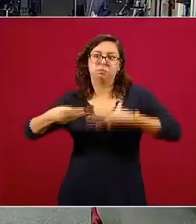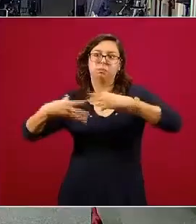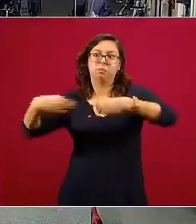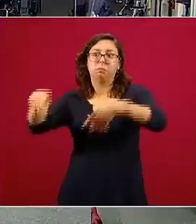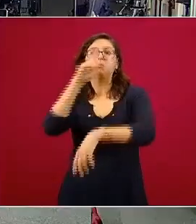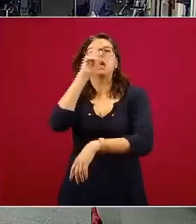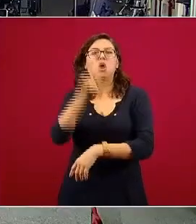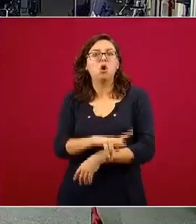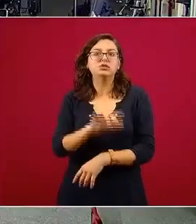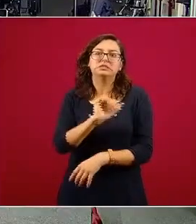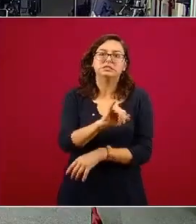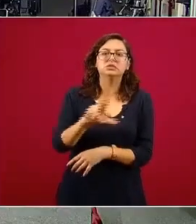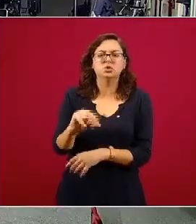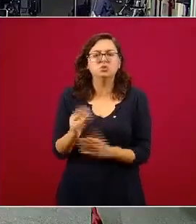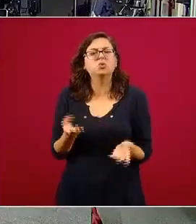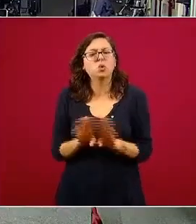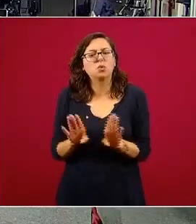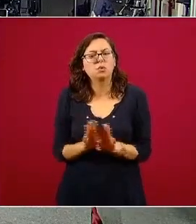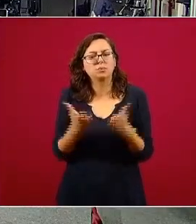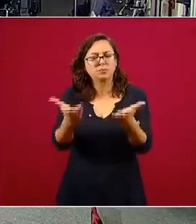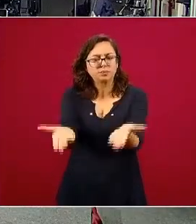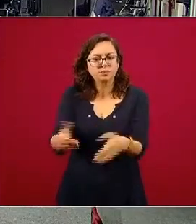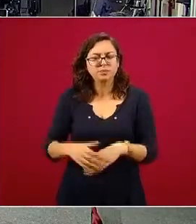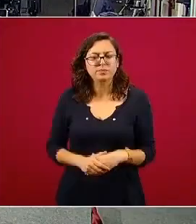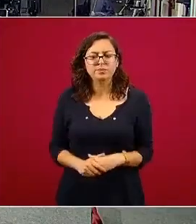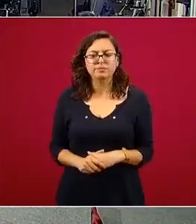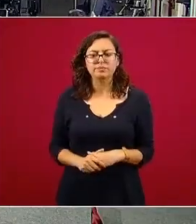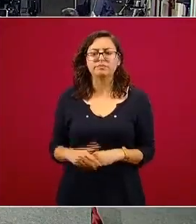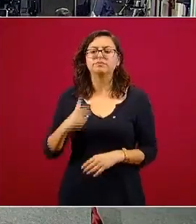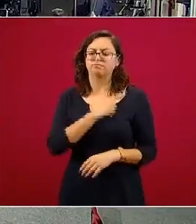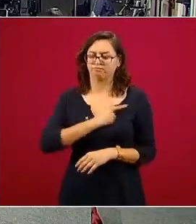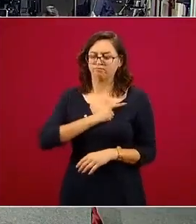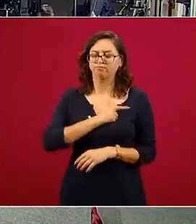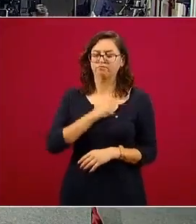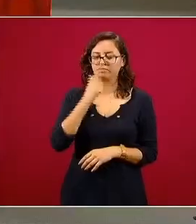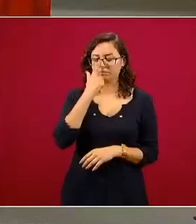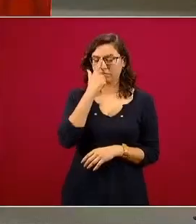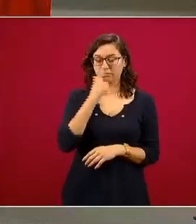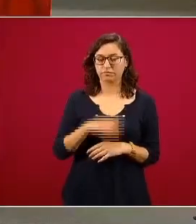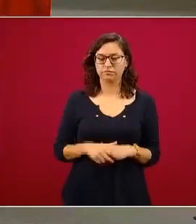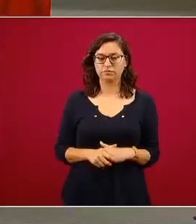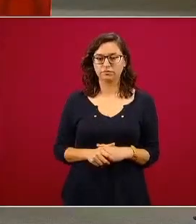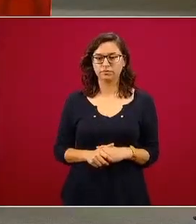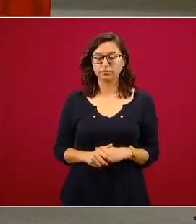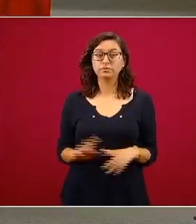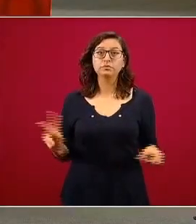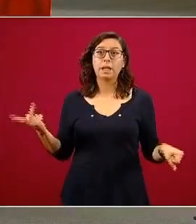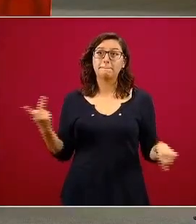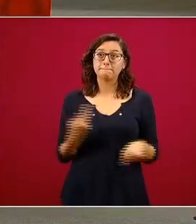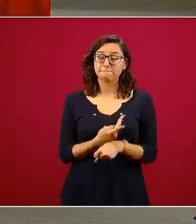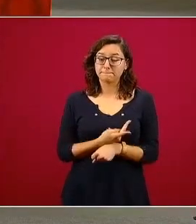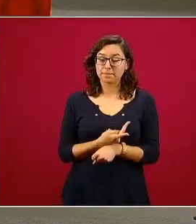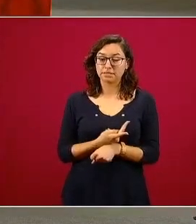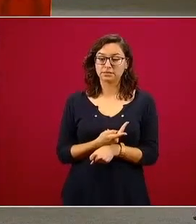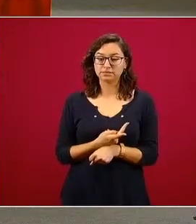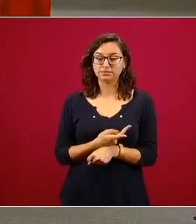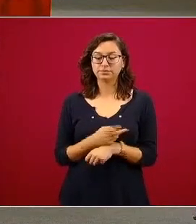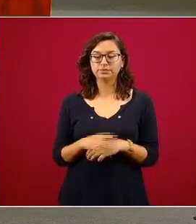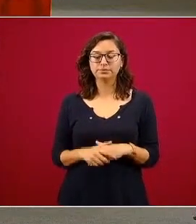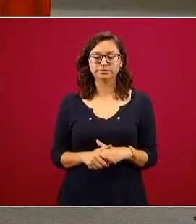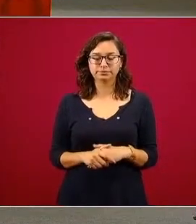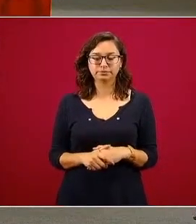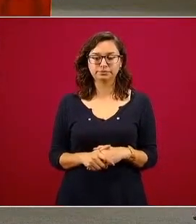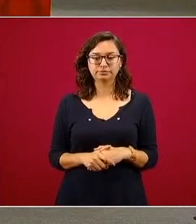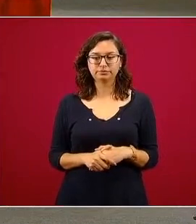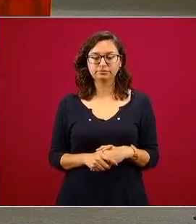COVID-19. Mucho gusto. Sí. Bueno, lo que sucede es, todavía tenemos